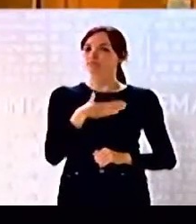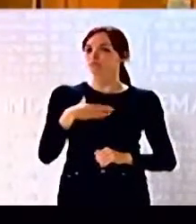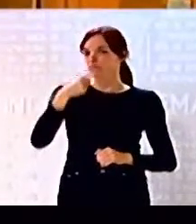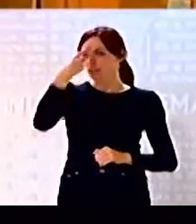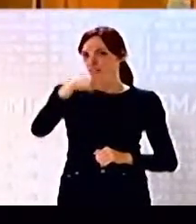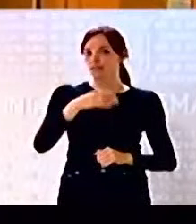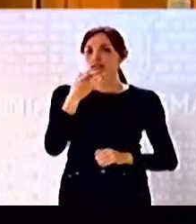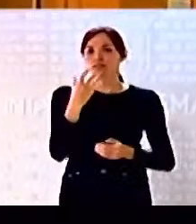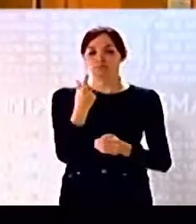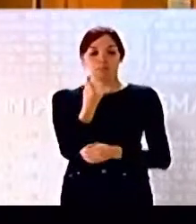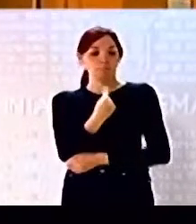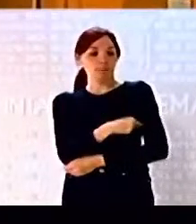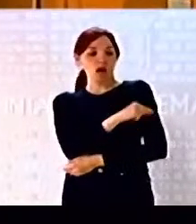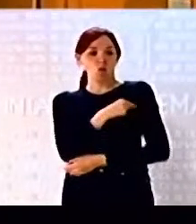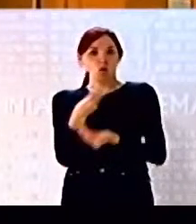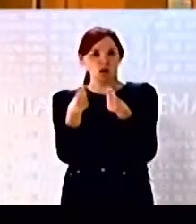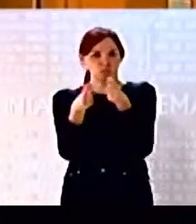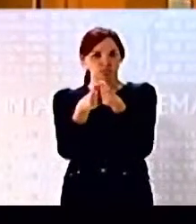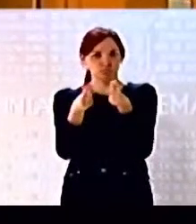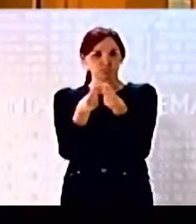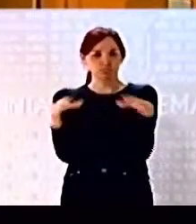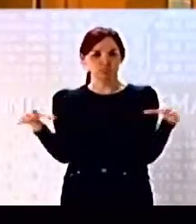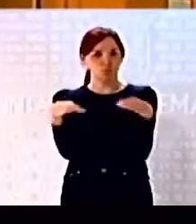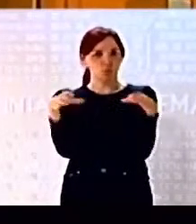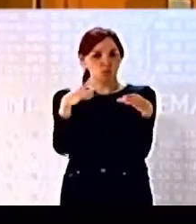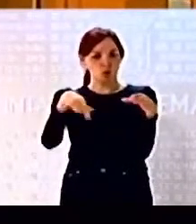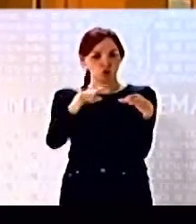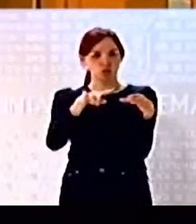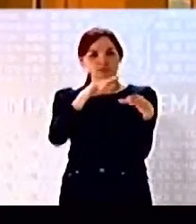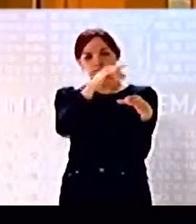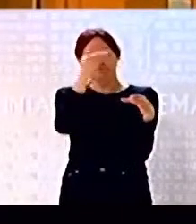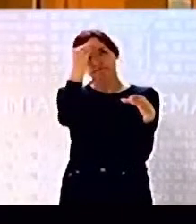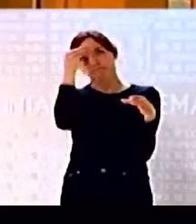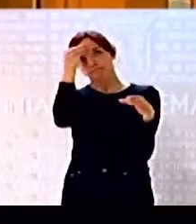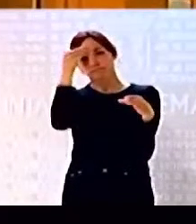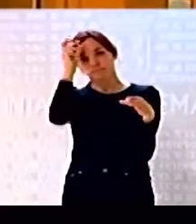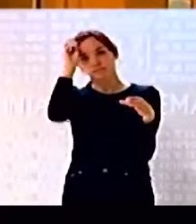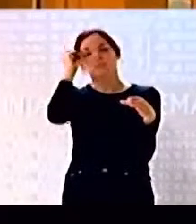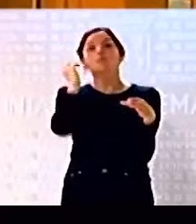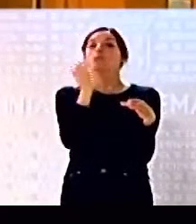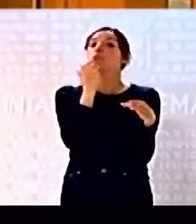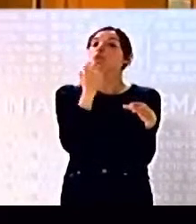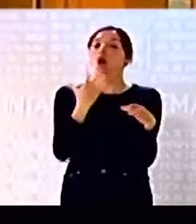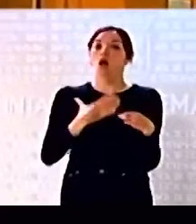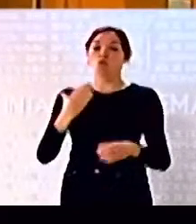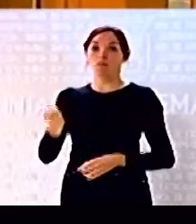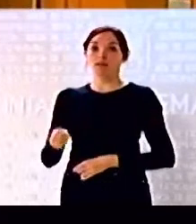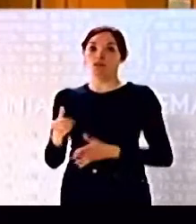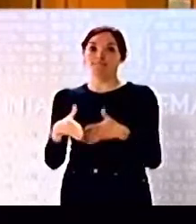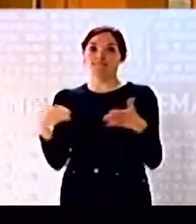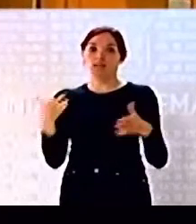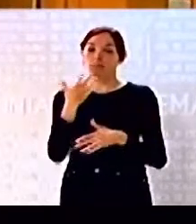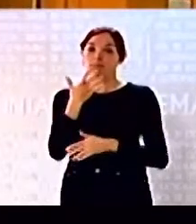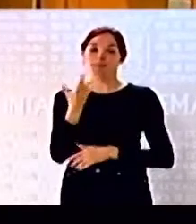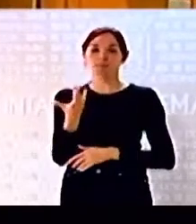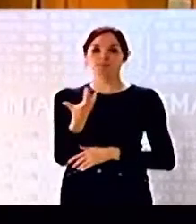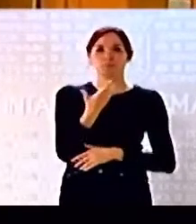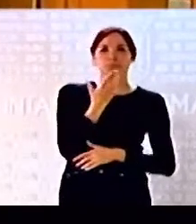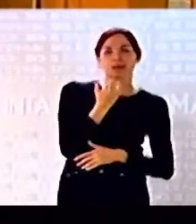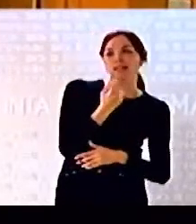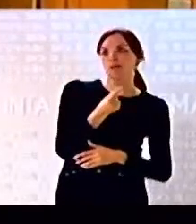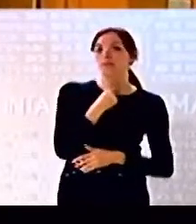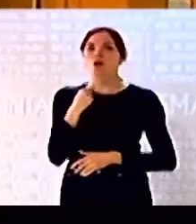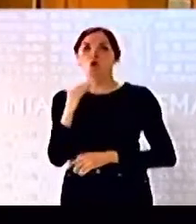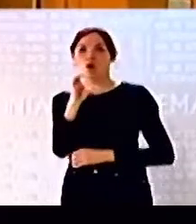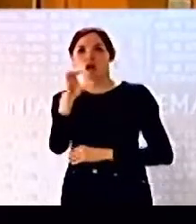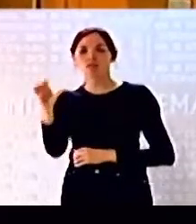vacunaciones masivas se está planteando en ayuntamientos grandes como Badajoz y Cáceres y creo que Mérida también ya se está hablando